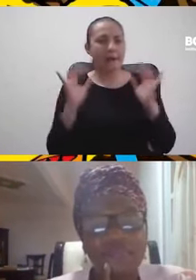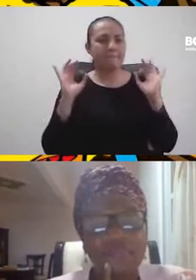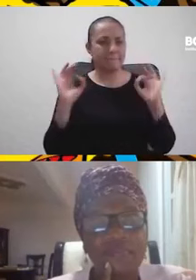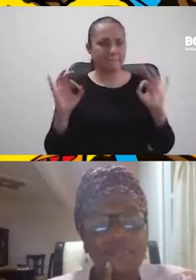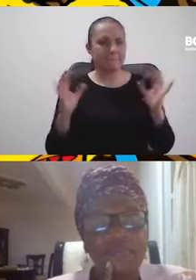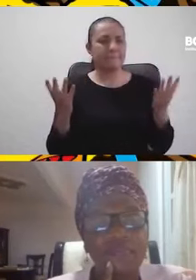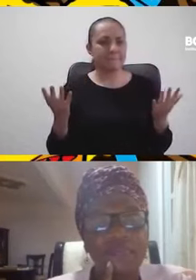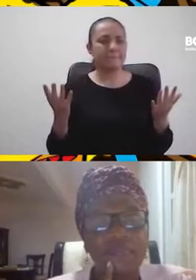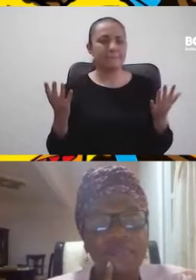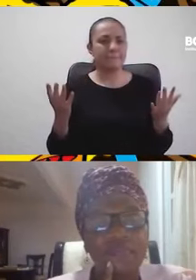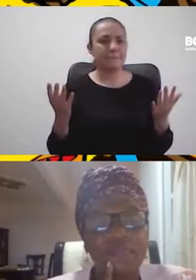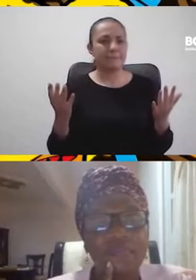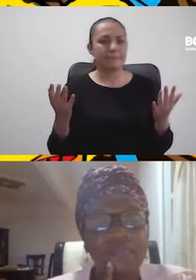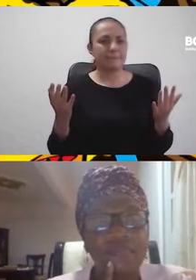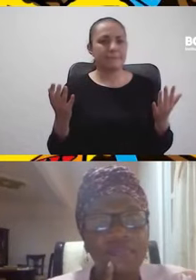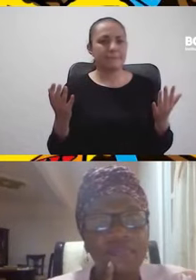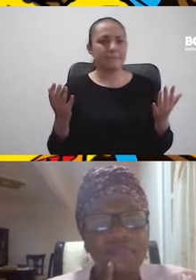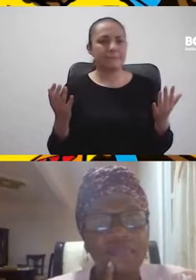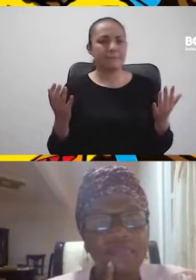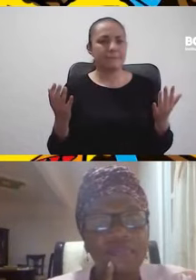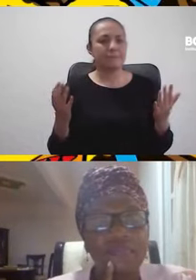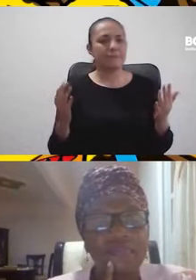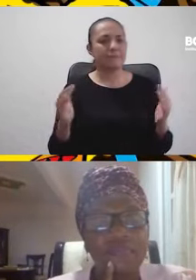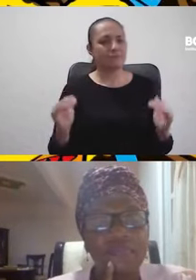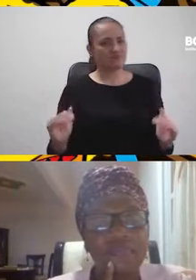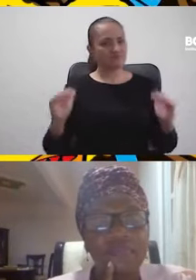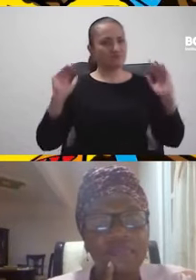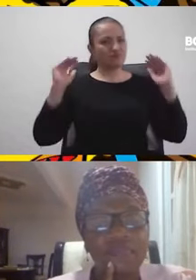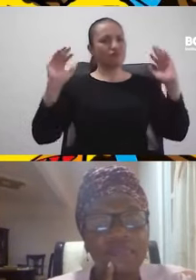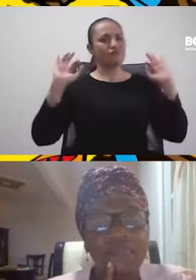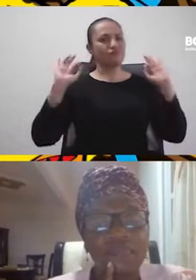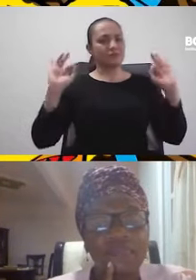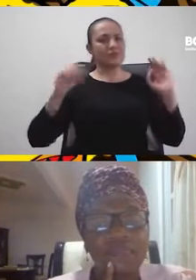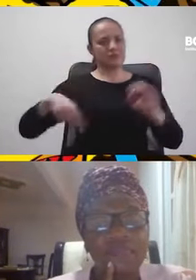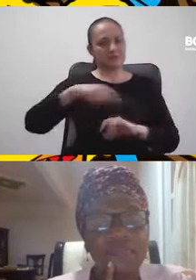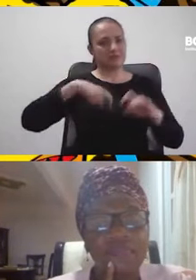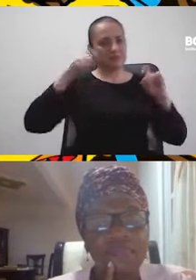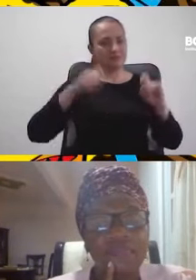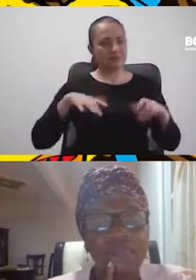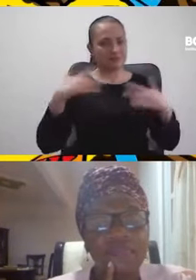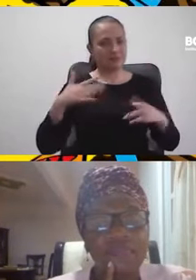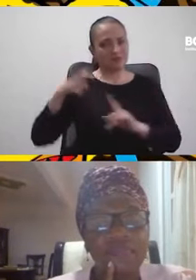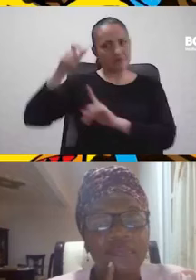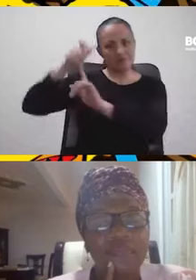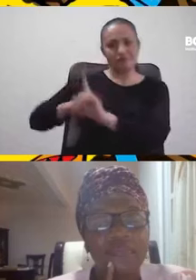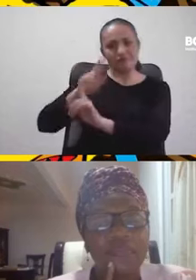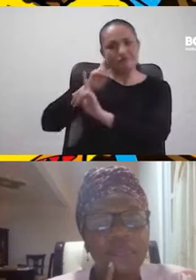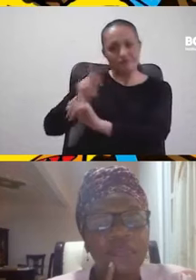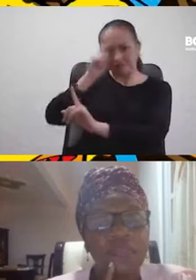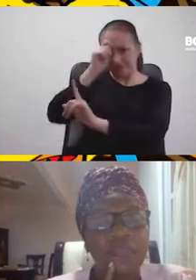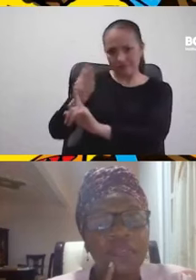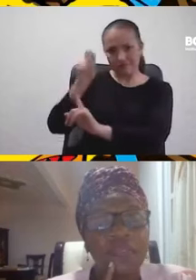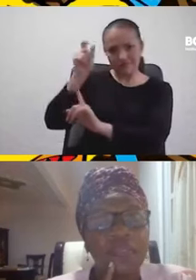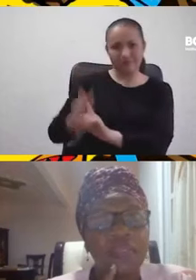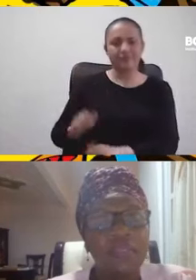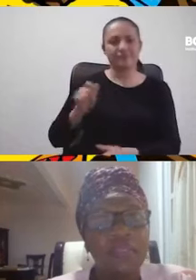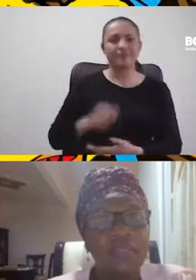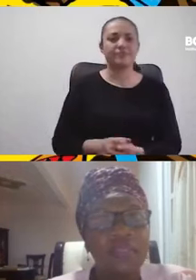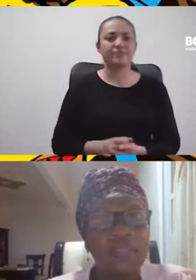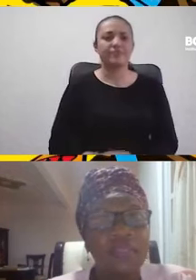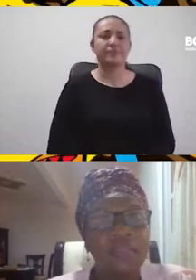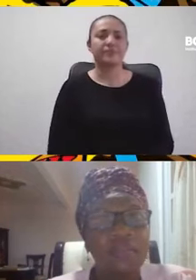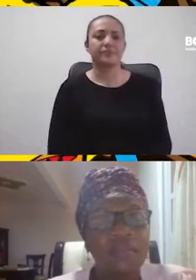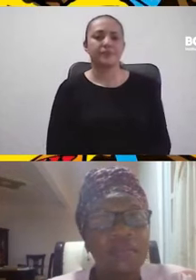ese enaltecimiento que debemos tener para ese gran escritor. Reja, tienes la